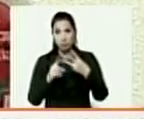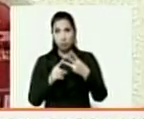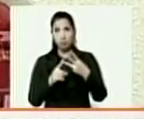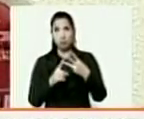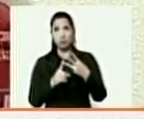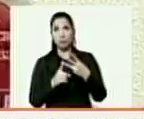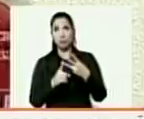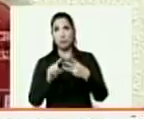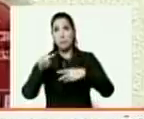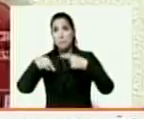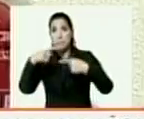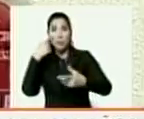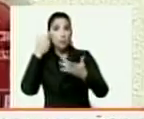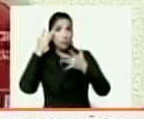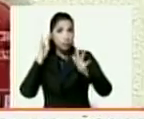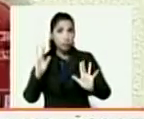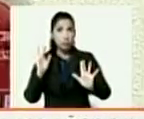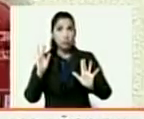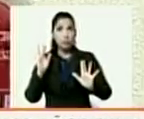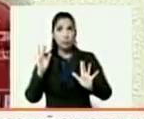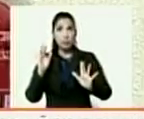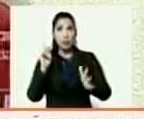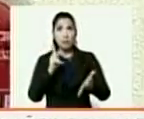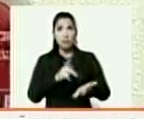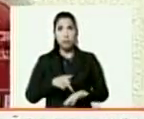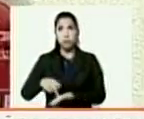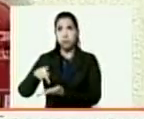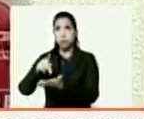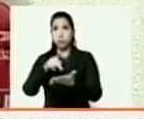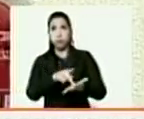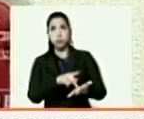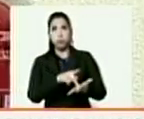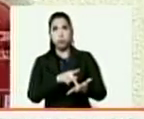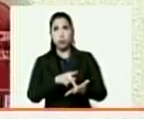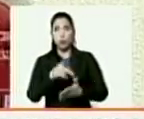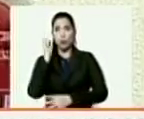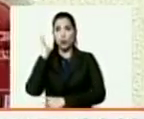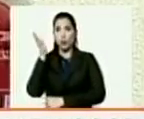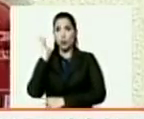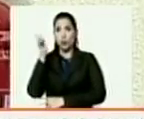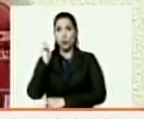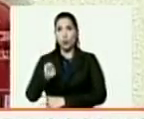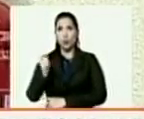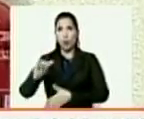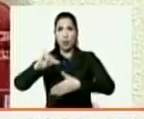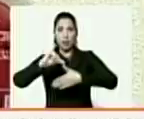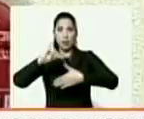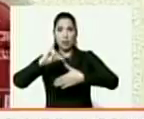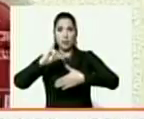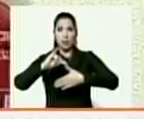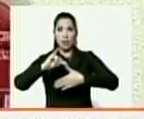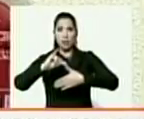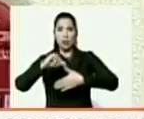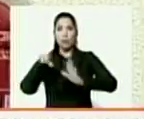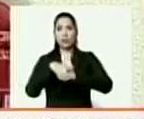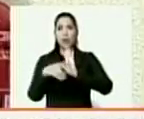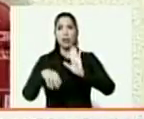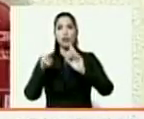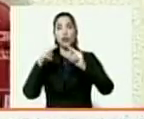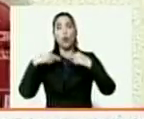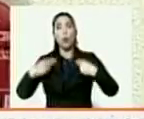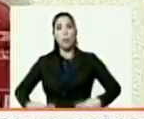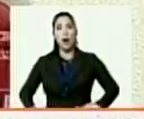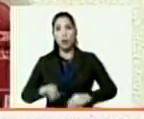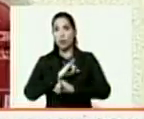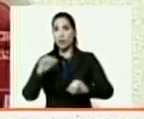para mañana se tiene prevista la llegada de los integrantes de la corte interamericana de derechos humanos ya que venezuela no forma parte de la